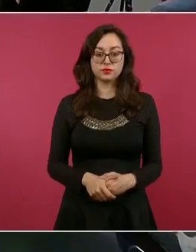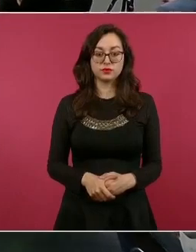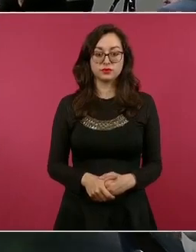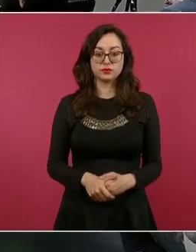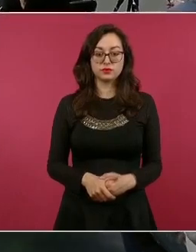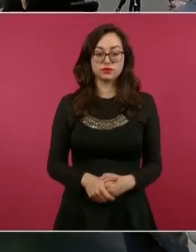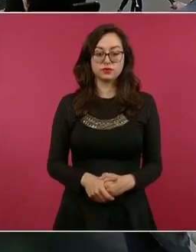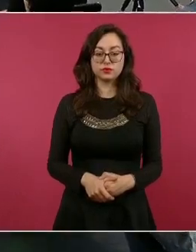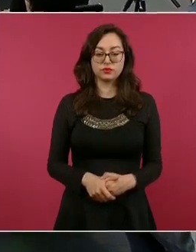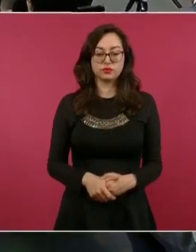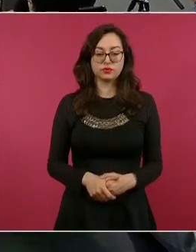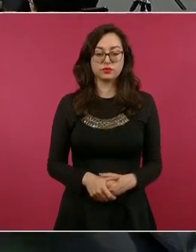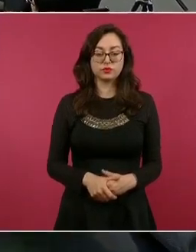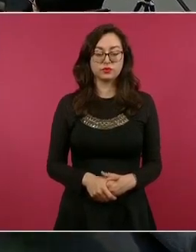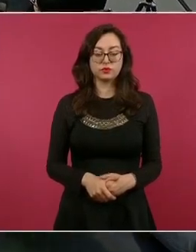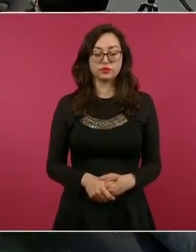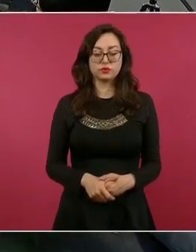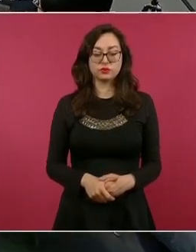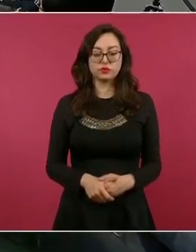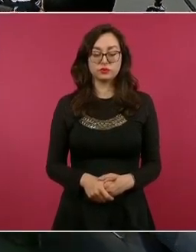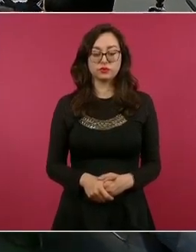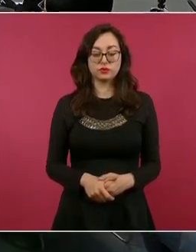Más chico.